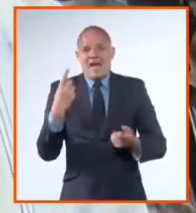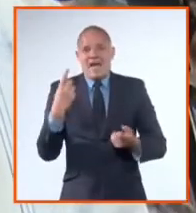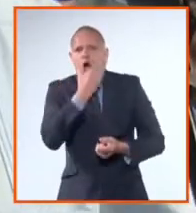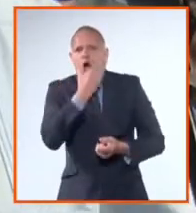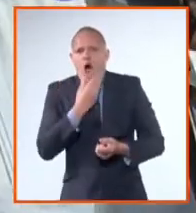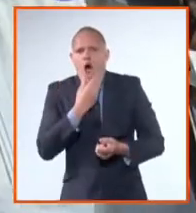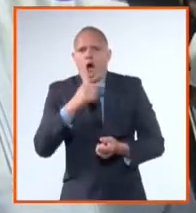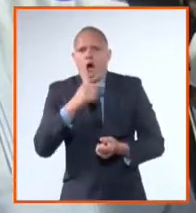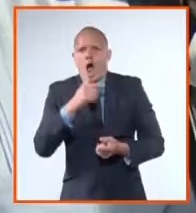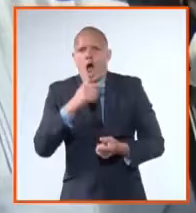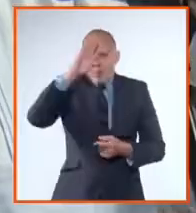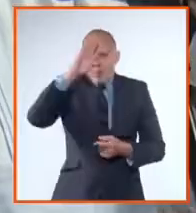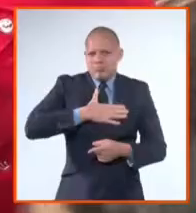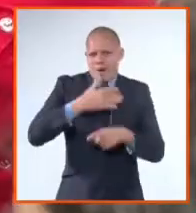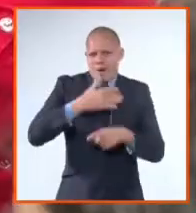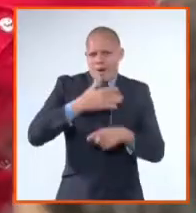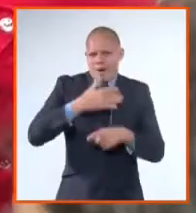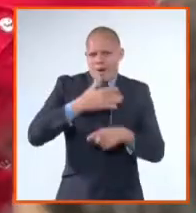juventud cubana